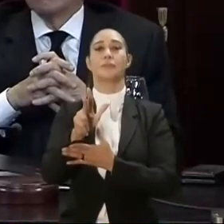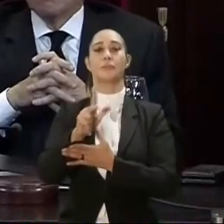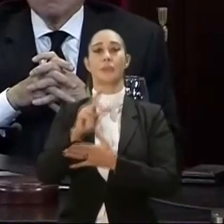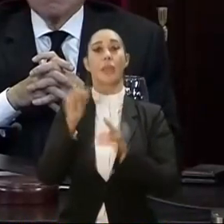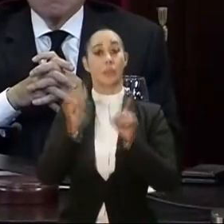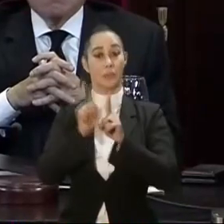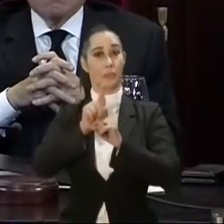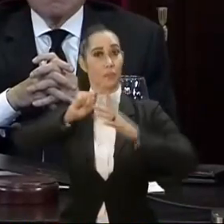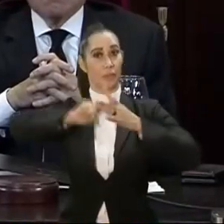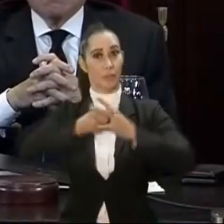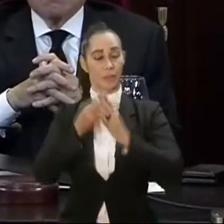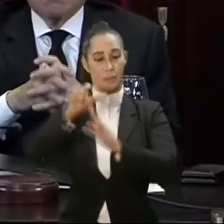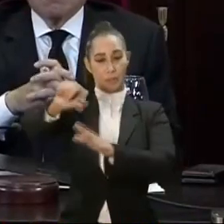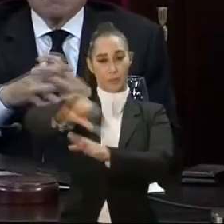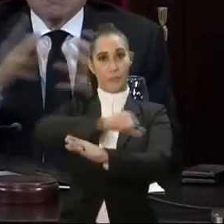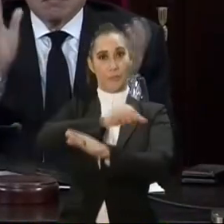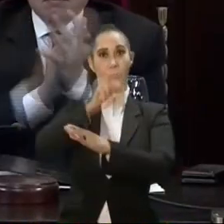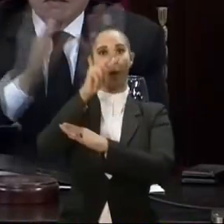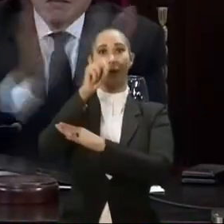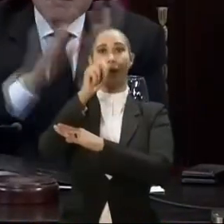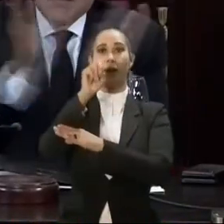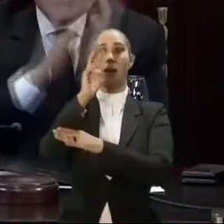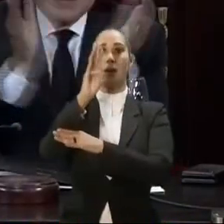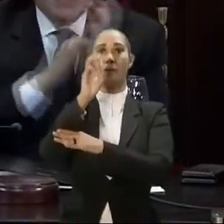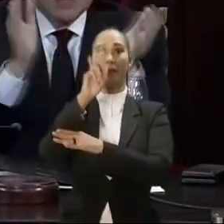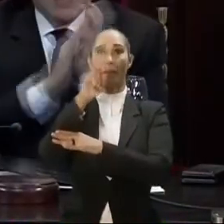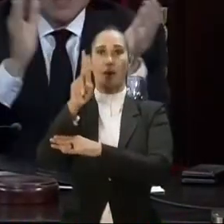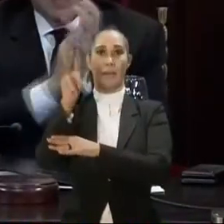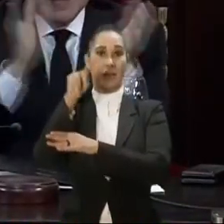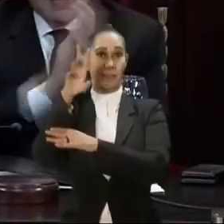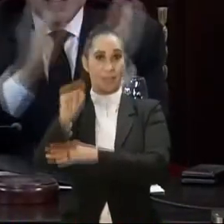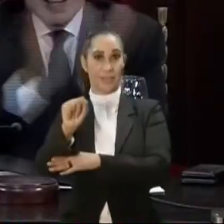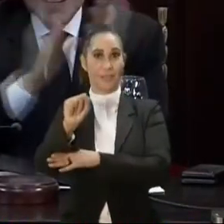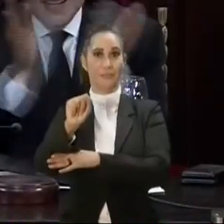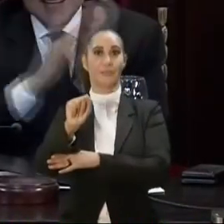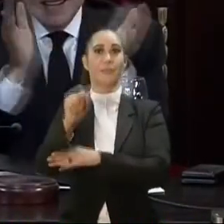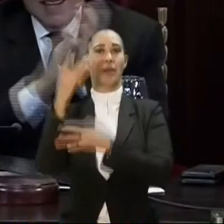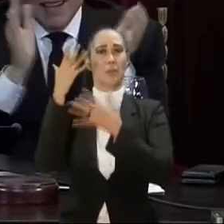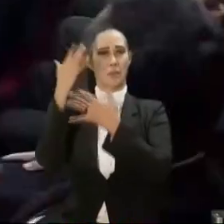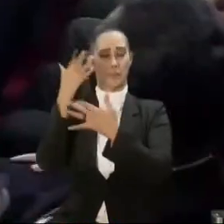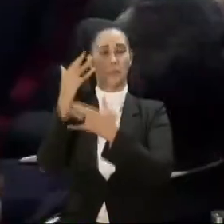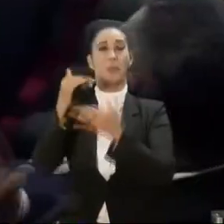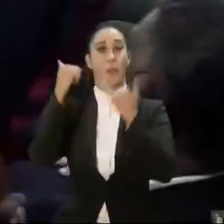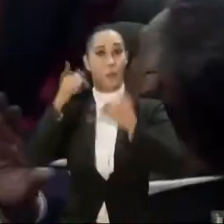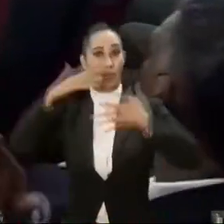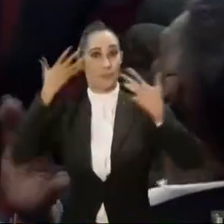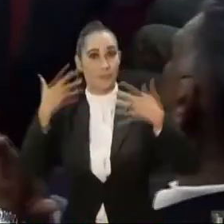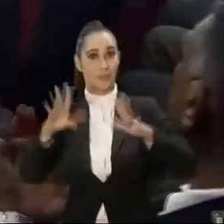iniciaremos la Circunvalación de Navarrete después de año y medio de diseño y licitación